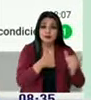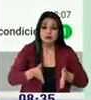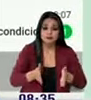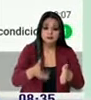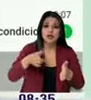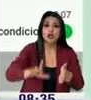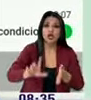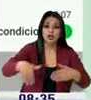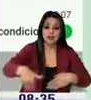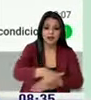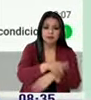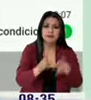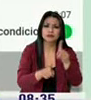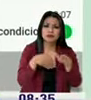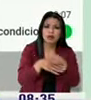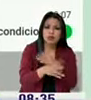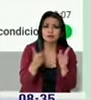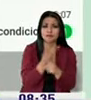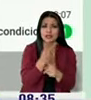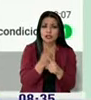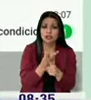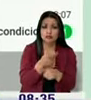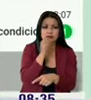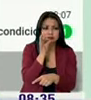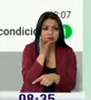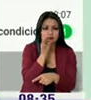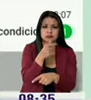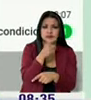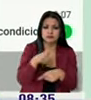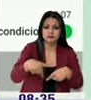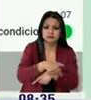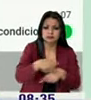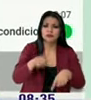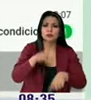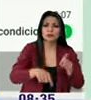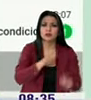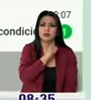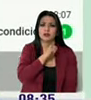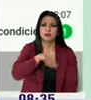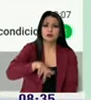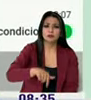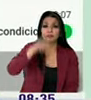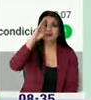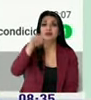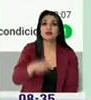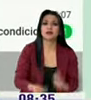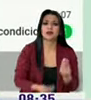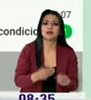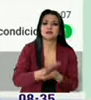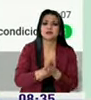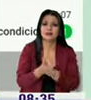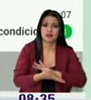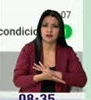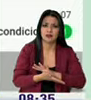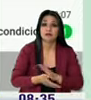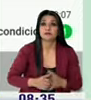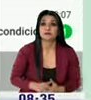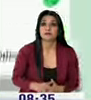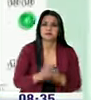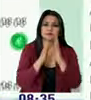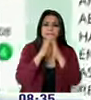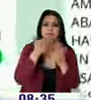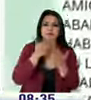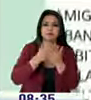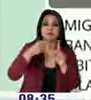Quijano, es habitada por indigentes y delincuentes, en la noche no se puede circular ya que asaltan y la policía no hace nada al respecto. Muy agradecido con ustedes, el